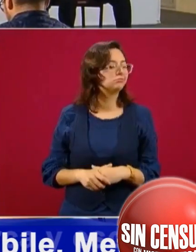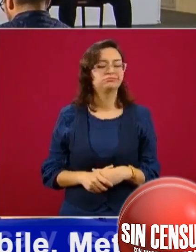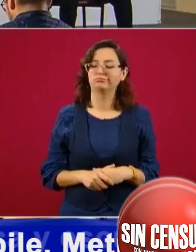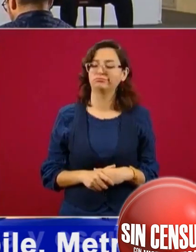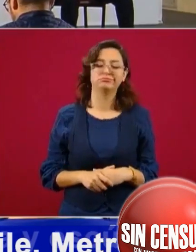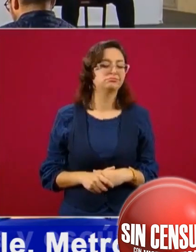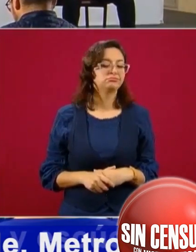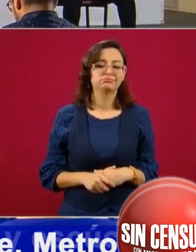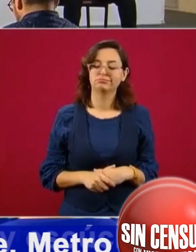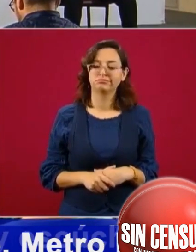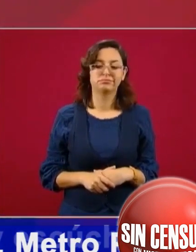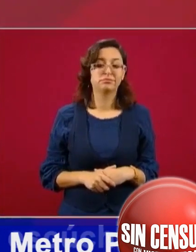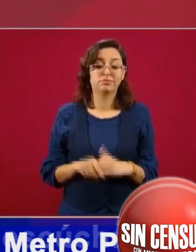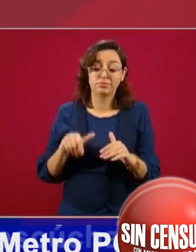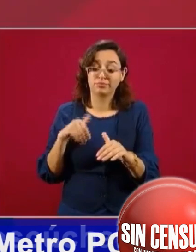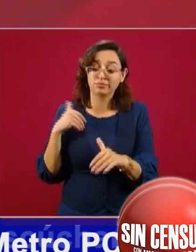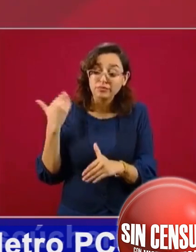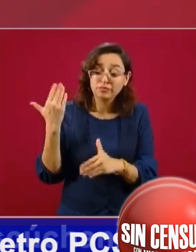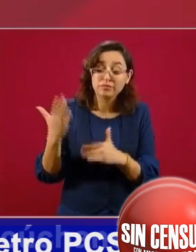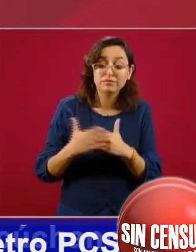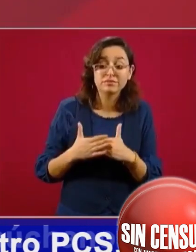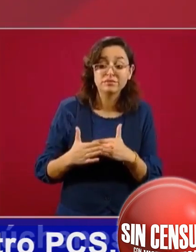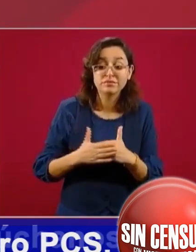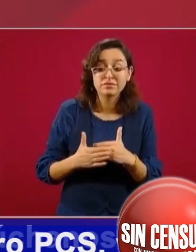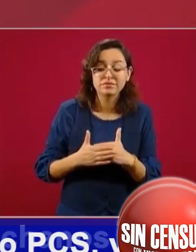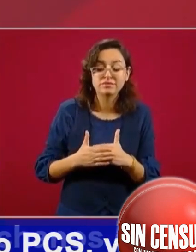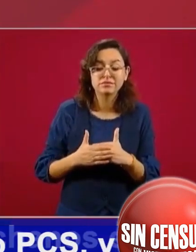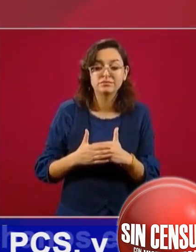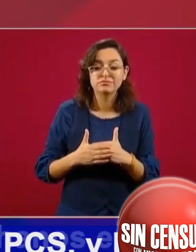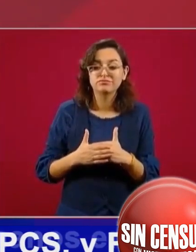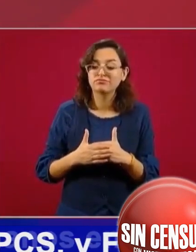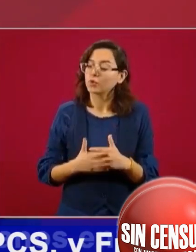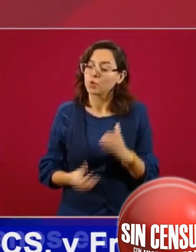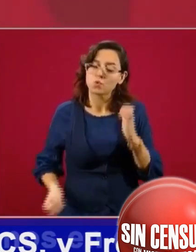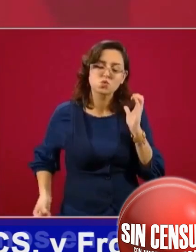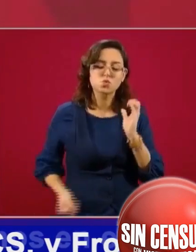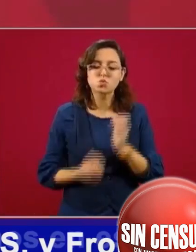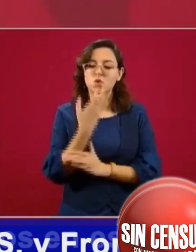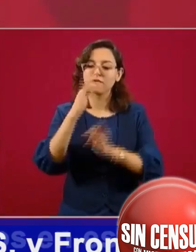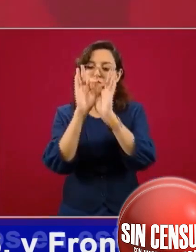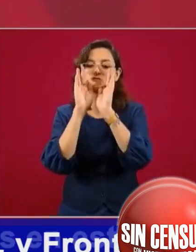Todos tenemos que aprender